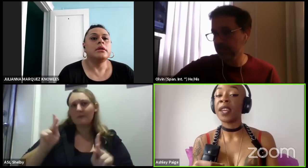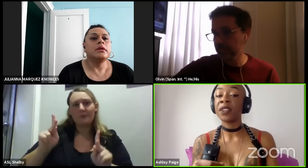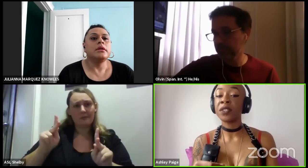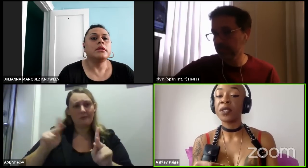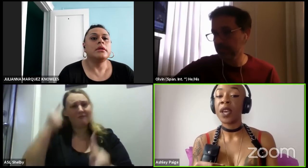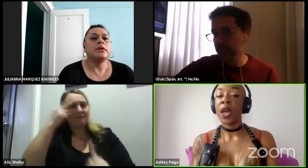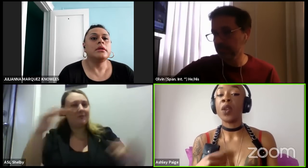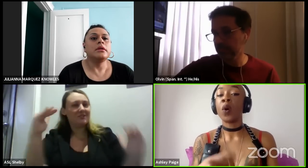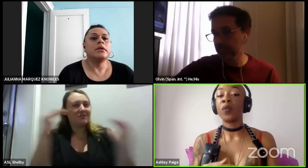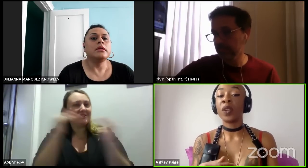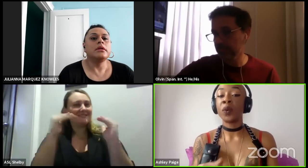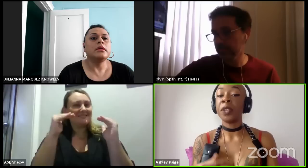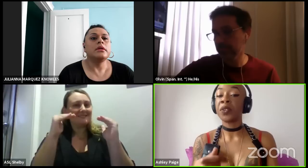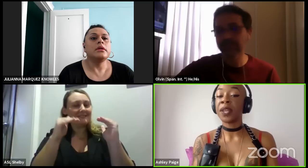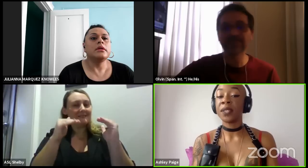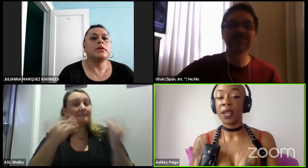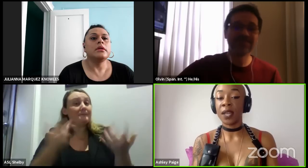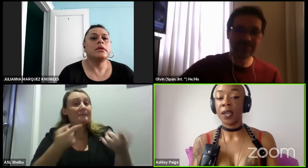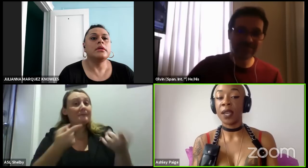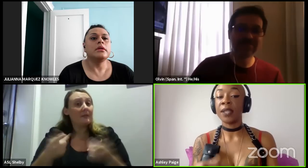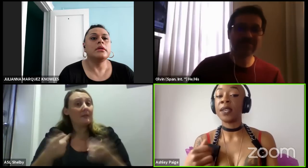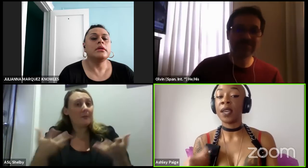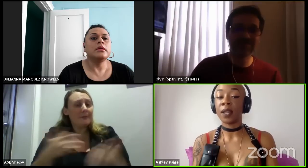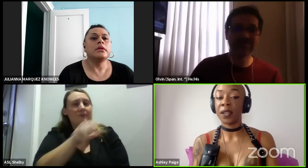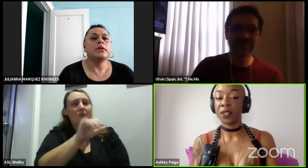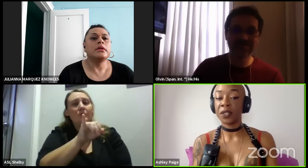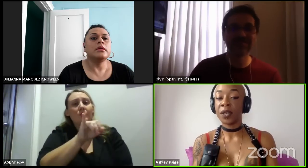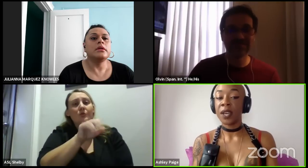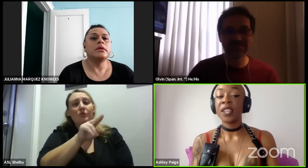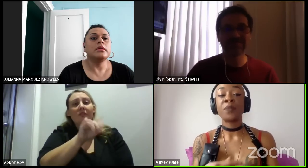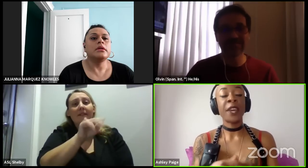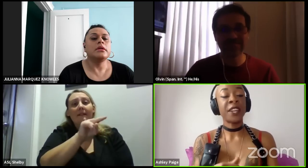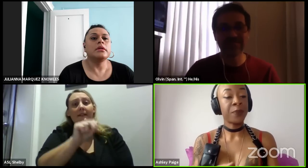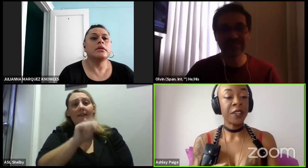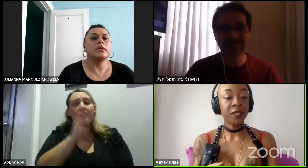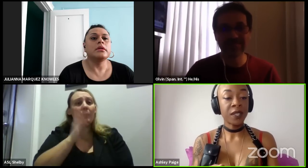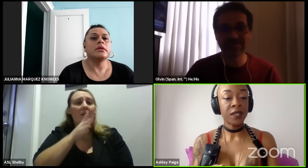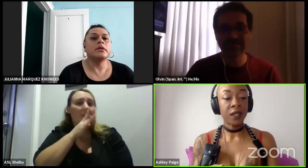in Spanish, and Olvin will be translating into English.